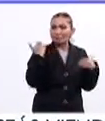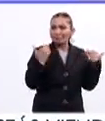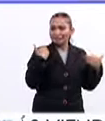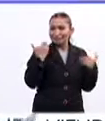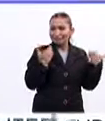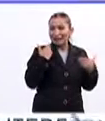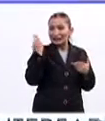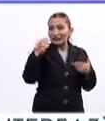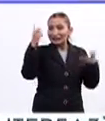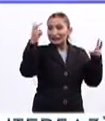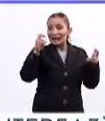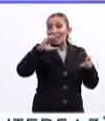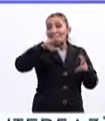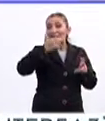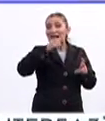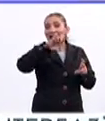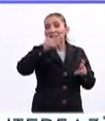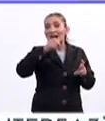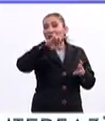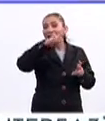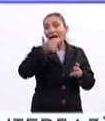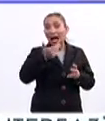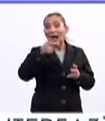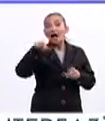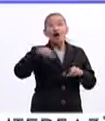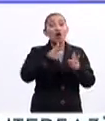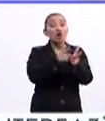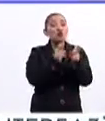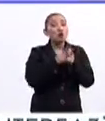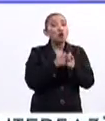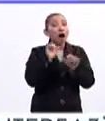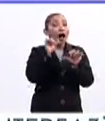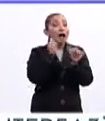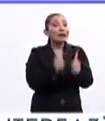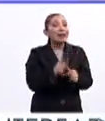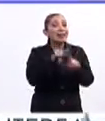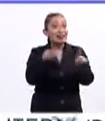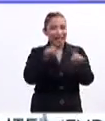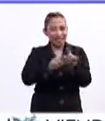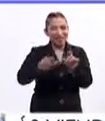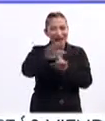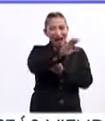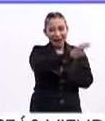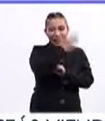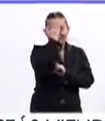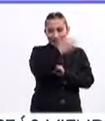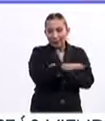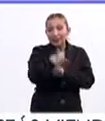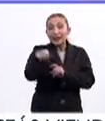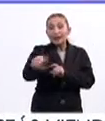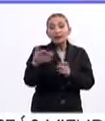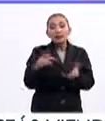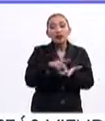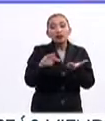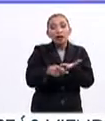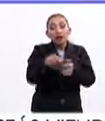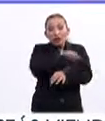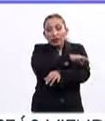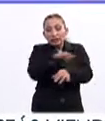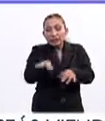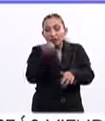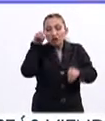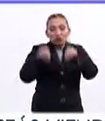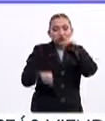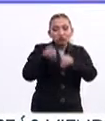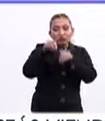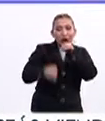alegre, se llama Cha Cha Cha. Este es un grupo de artistas multidisciplinario que impulsa proyectos de diseño a partir